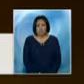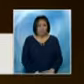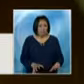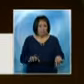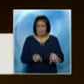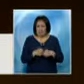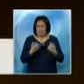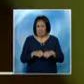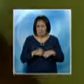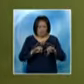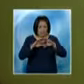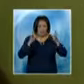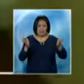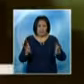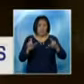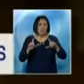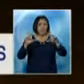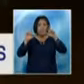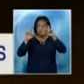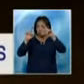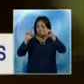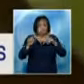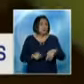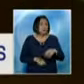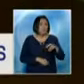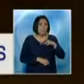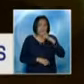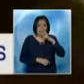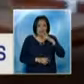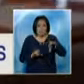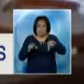Destrozaron altares y fotografías del Papa Francisco.